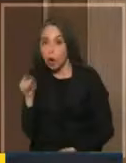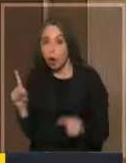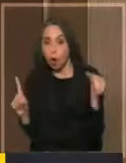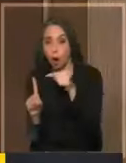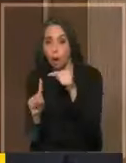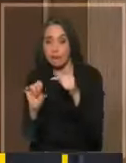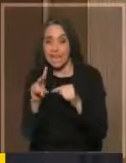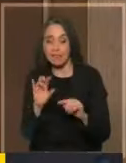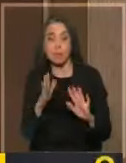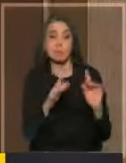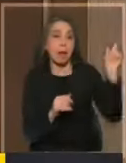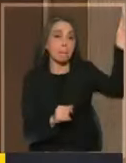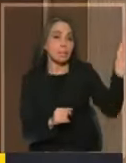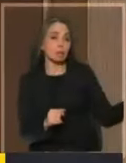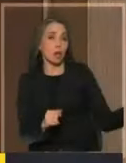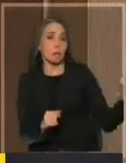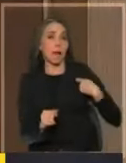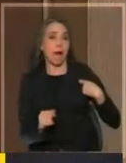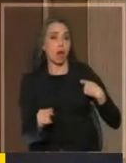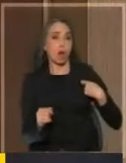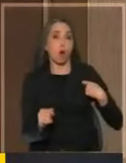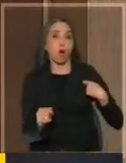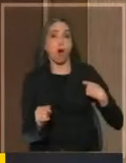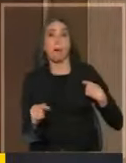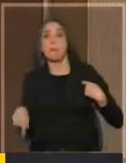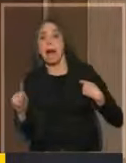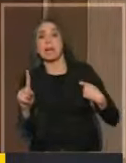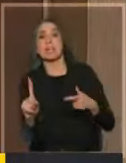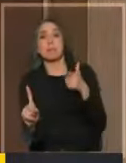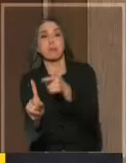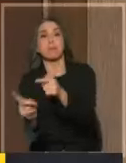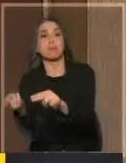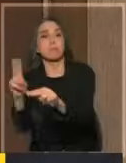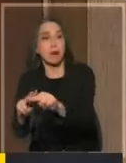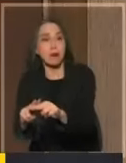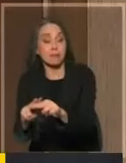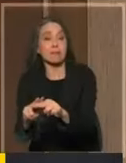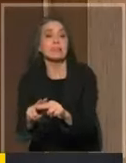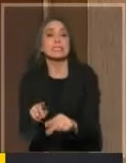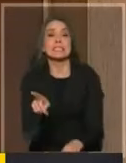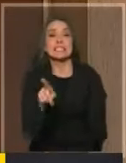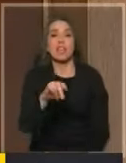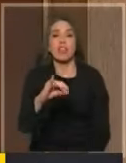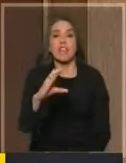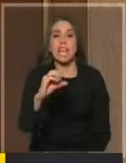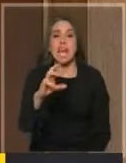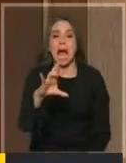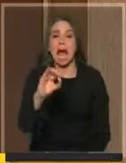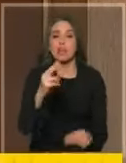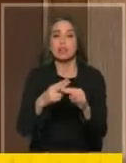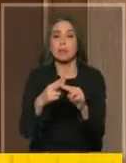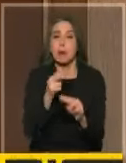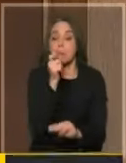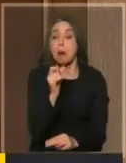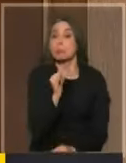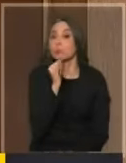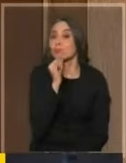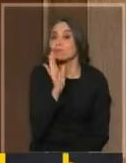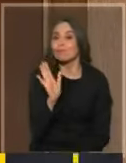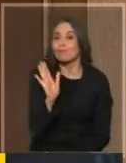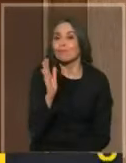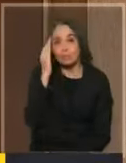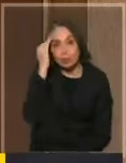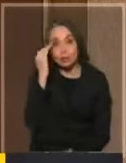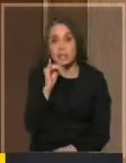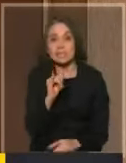un sicario de esta banda de narcotráfico? Hasta el momento se ignoran antecedentes respecto a una